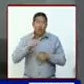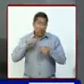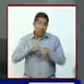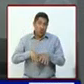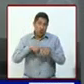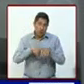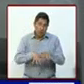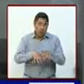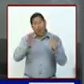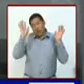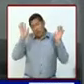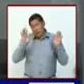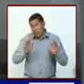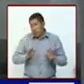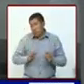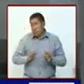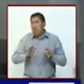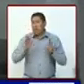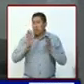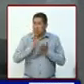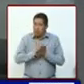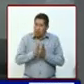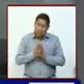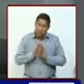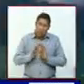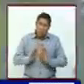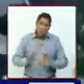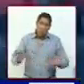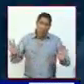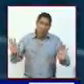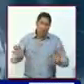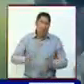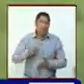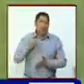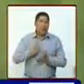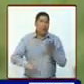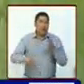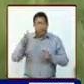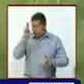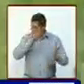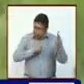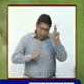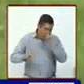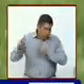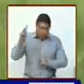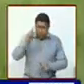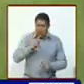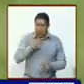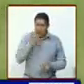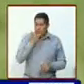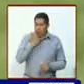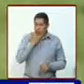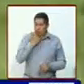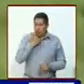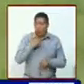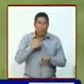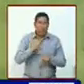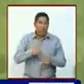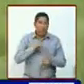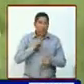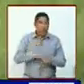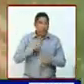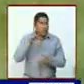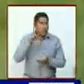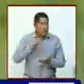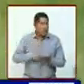movilización o su marcha sea pues pacífica. Lo que preocupa tal vez es que normalmente